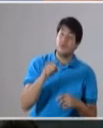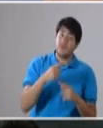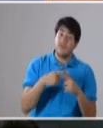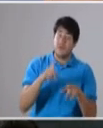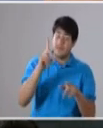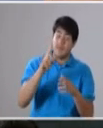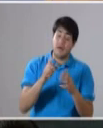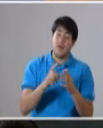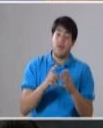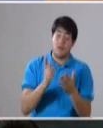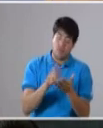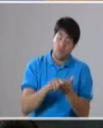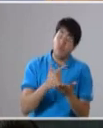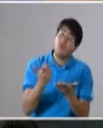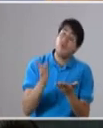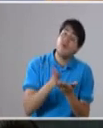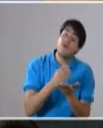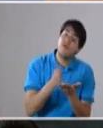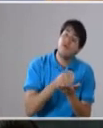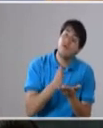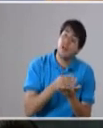es nuestro guerrero. Me bajó de la moto.